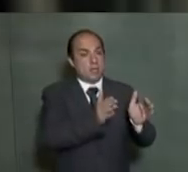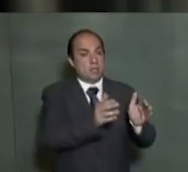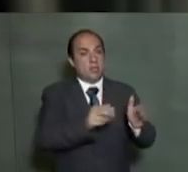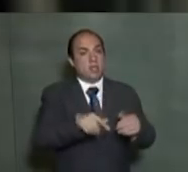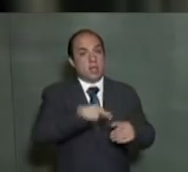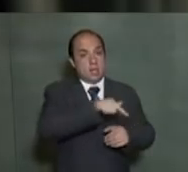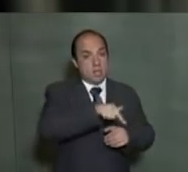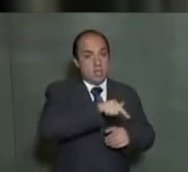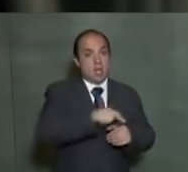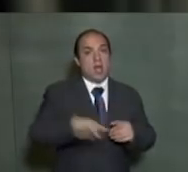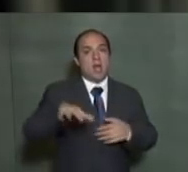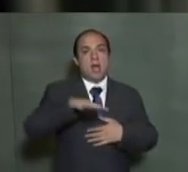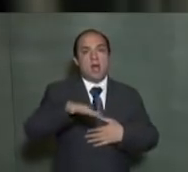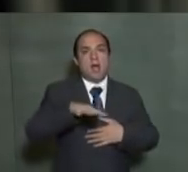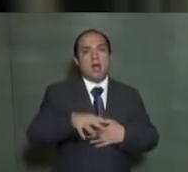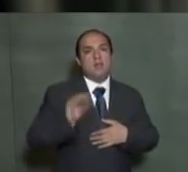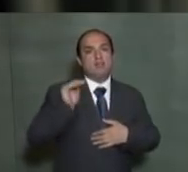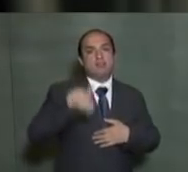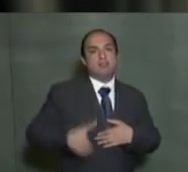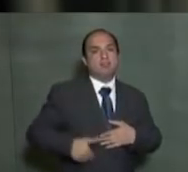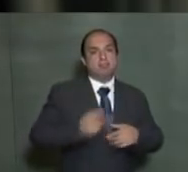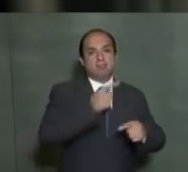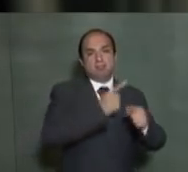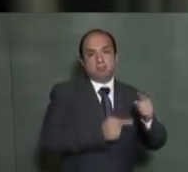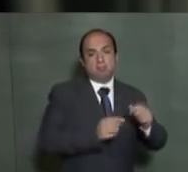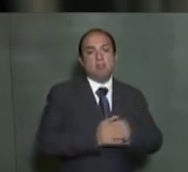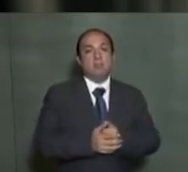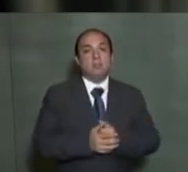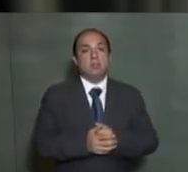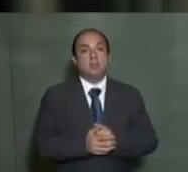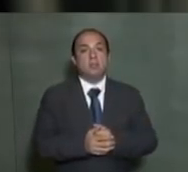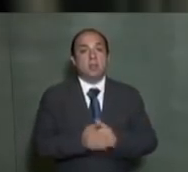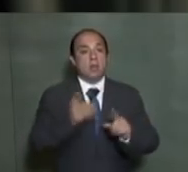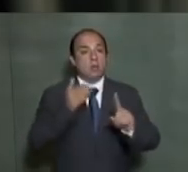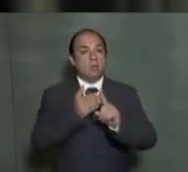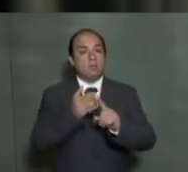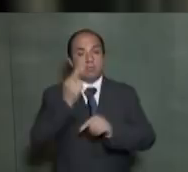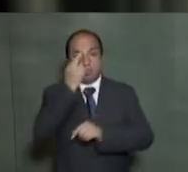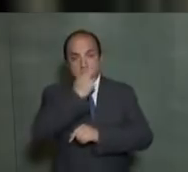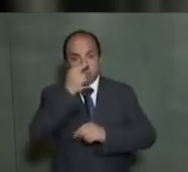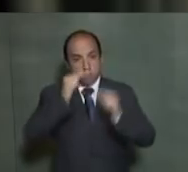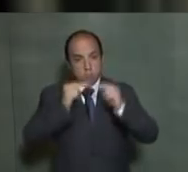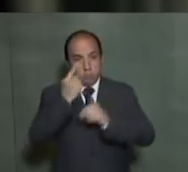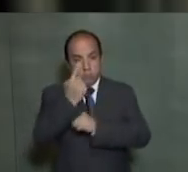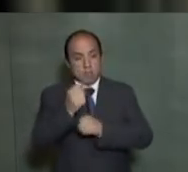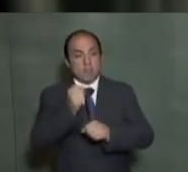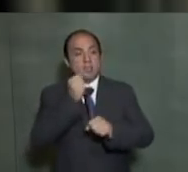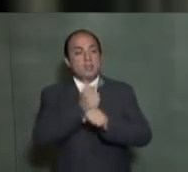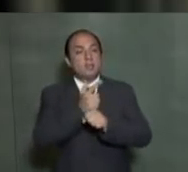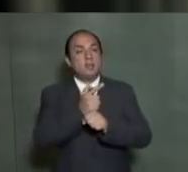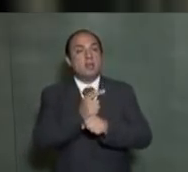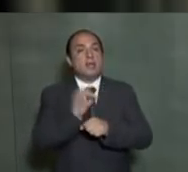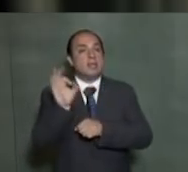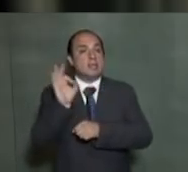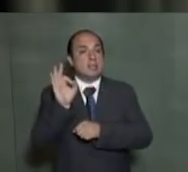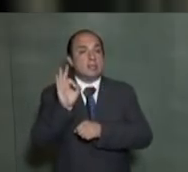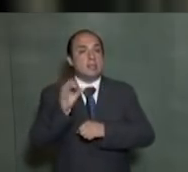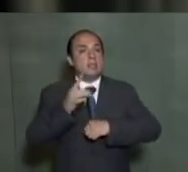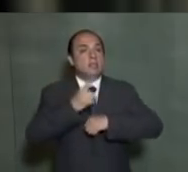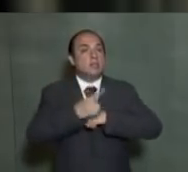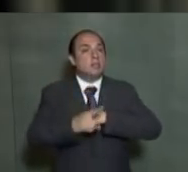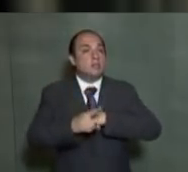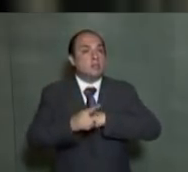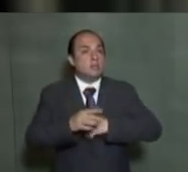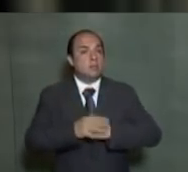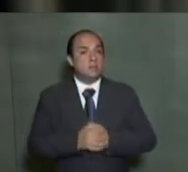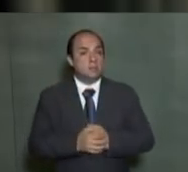0. El objetivo de esta inspección nivel 1 es la de identificar posibles vulnerabilidades para